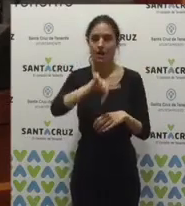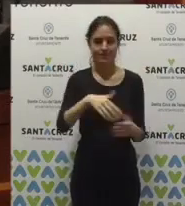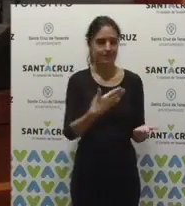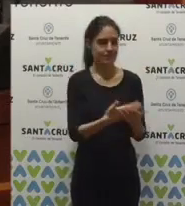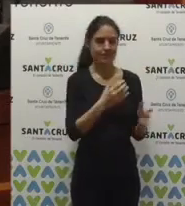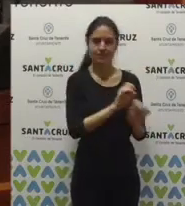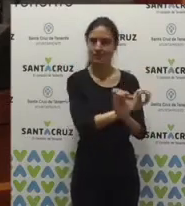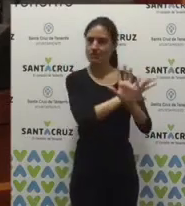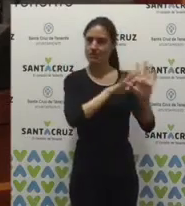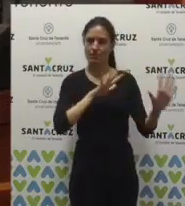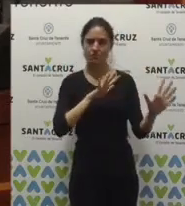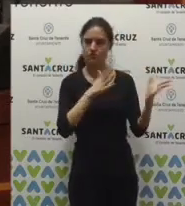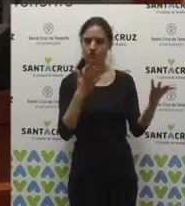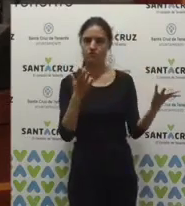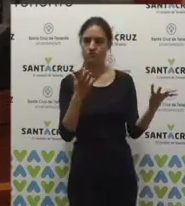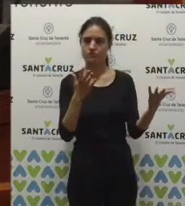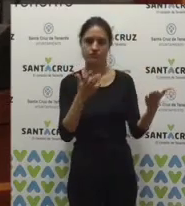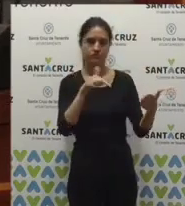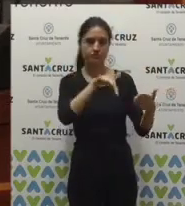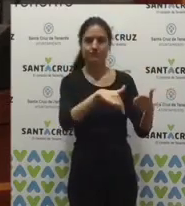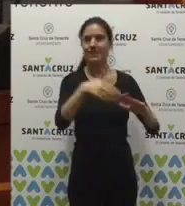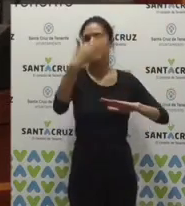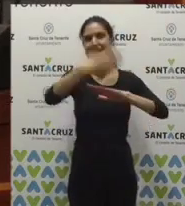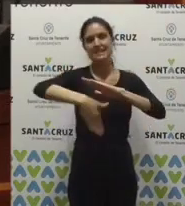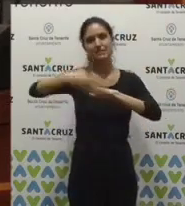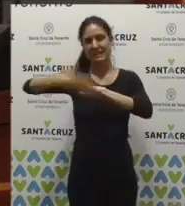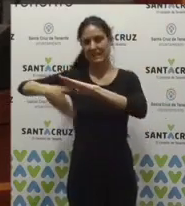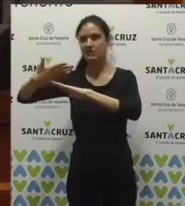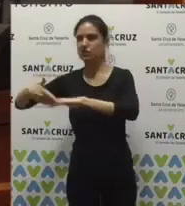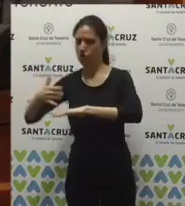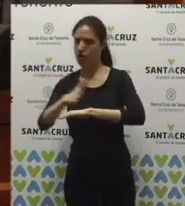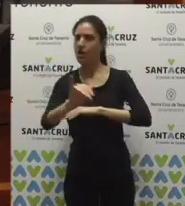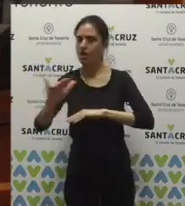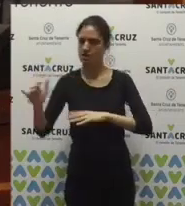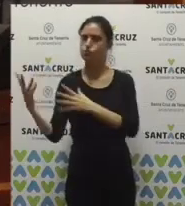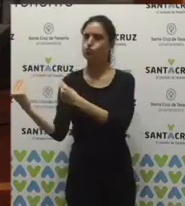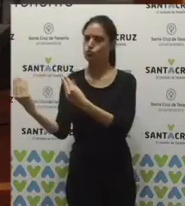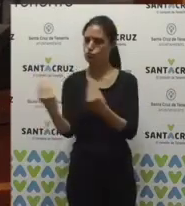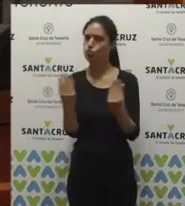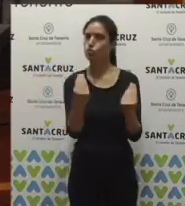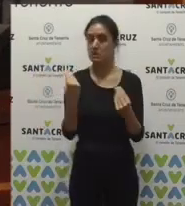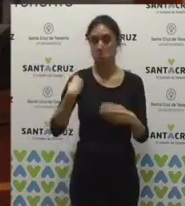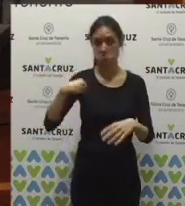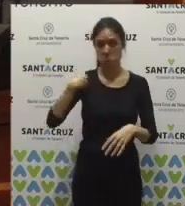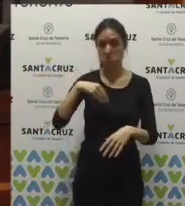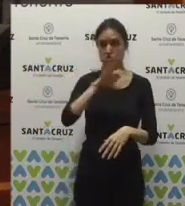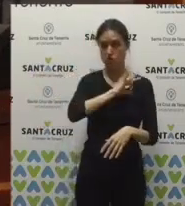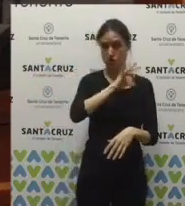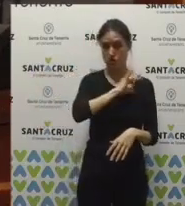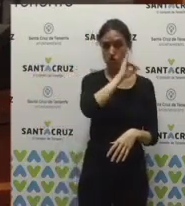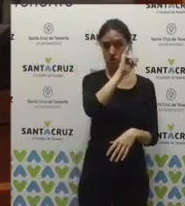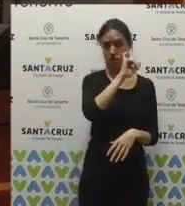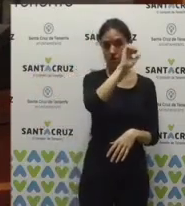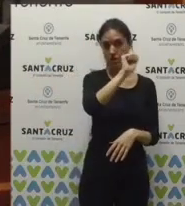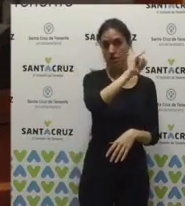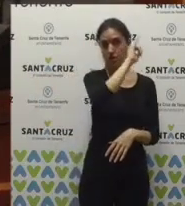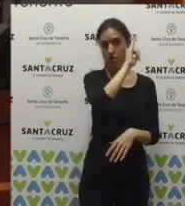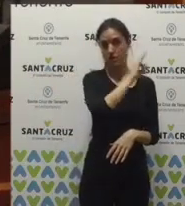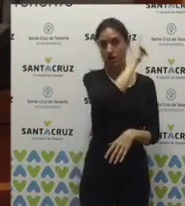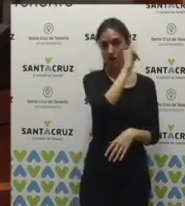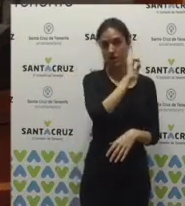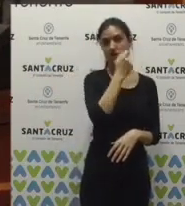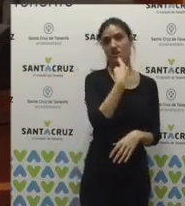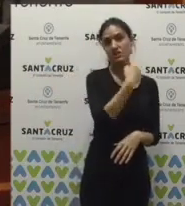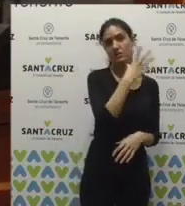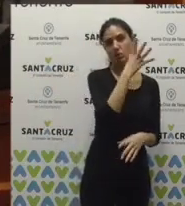distintas limitaciones que denomina la señora liza pues en brecha entre ella también la que tiene la